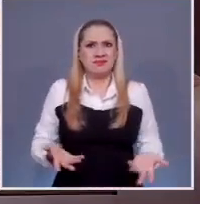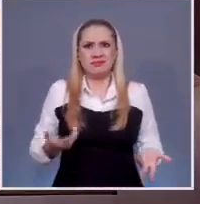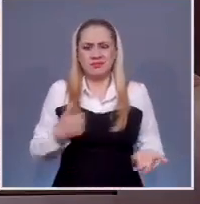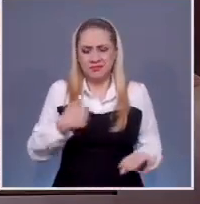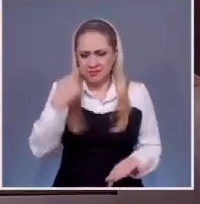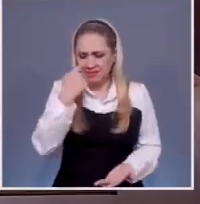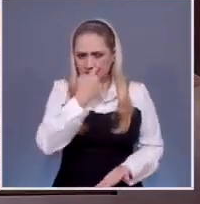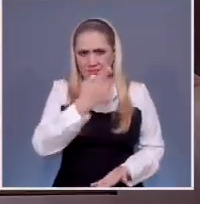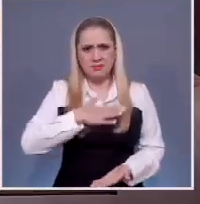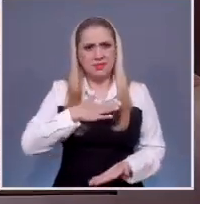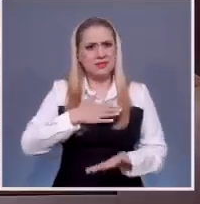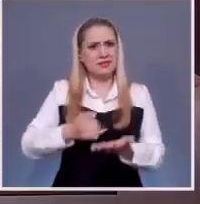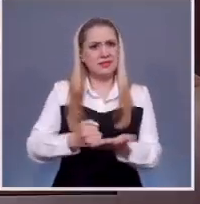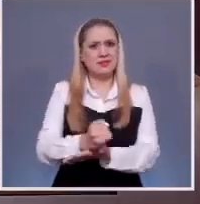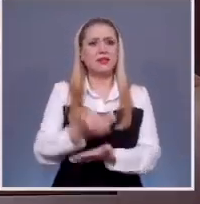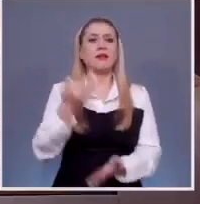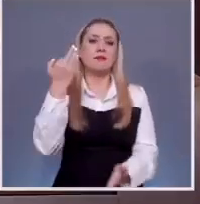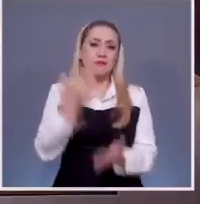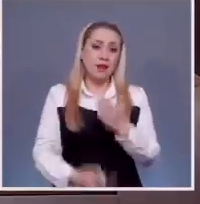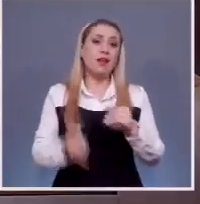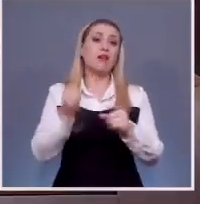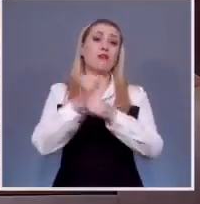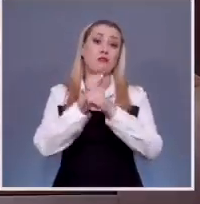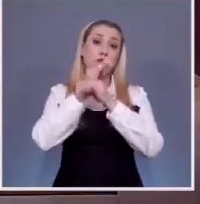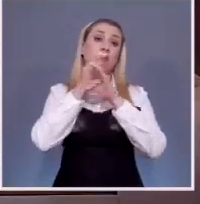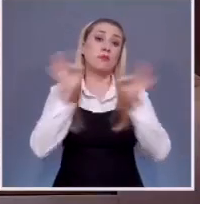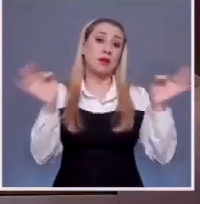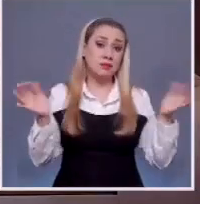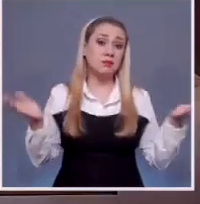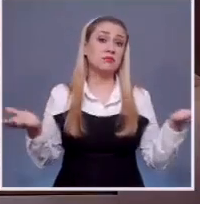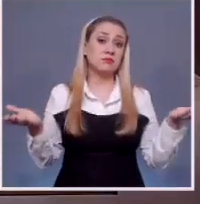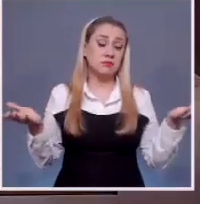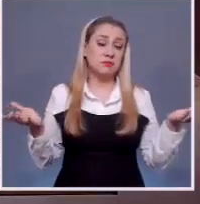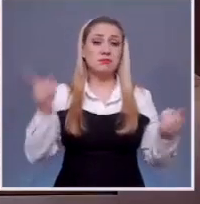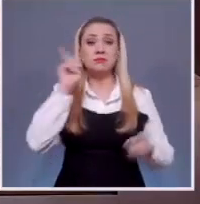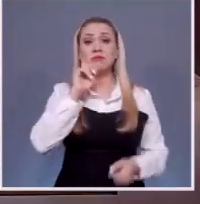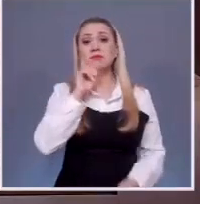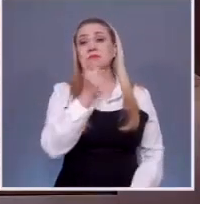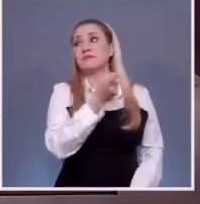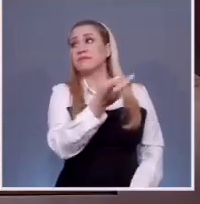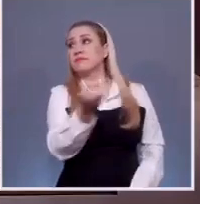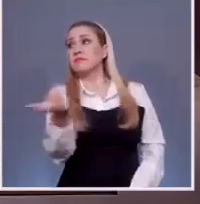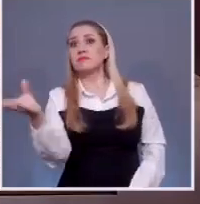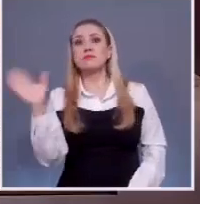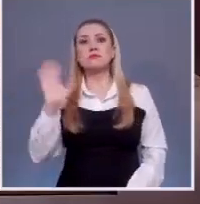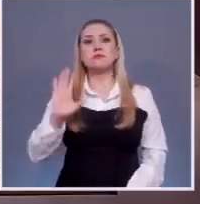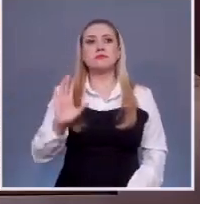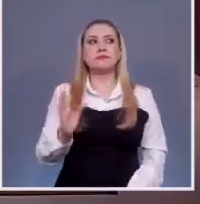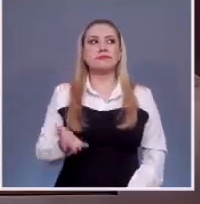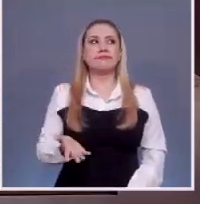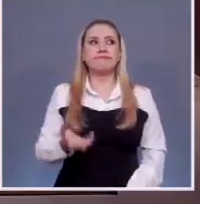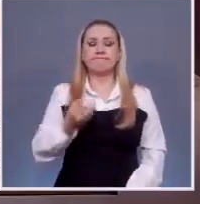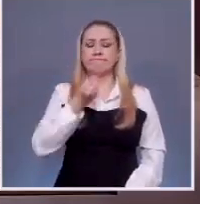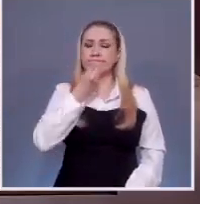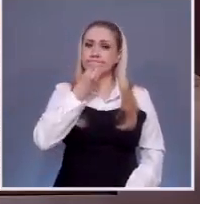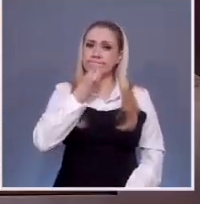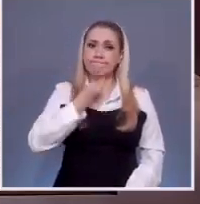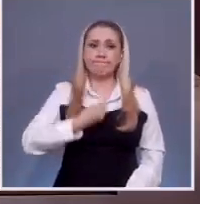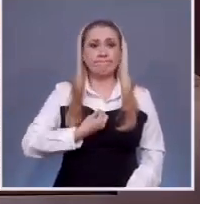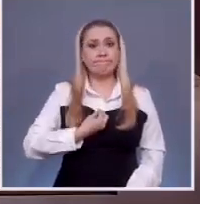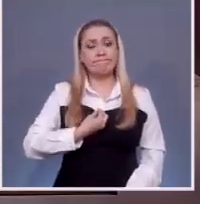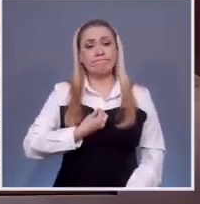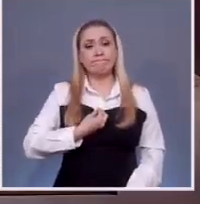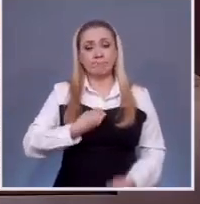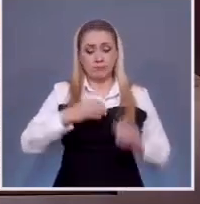de información, porque efectivamente muchas mujeres asumen que tienen que entregar esta parte de su cuerpo